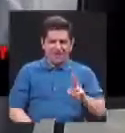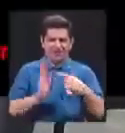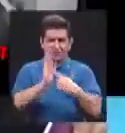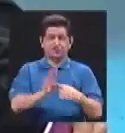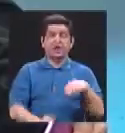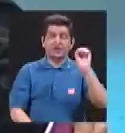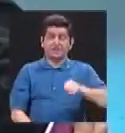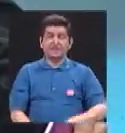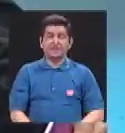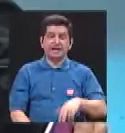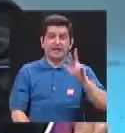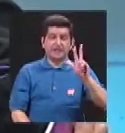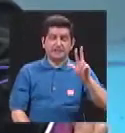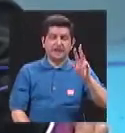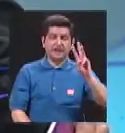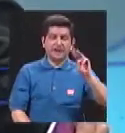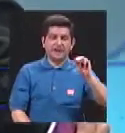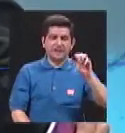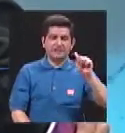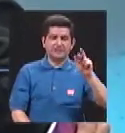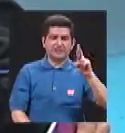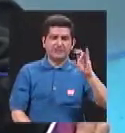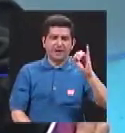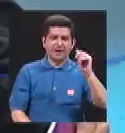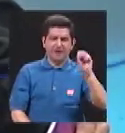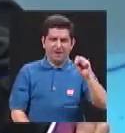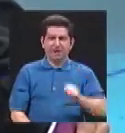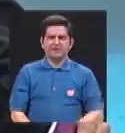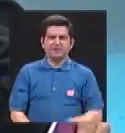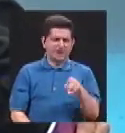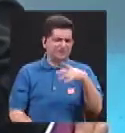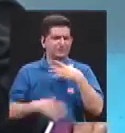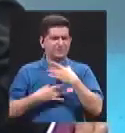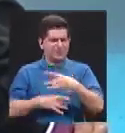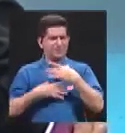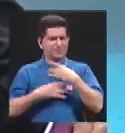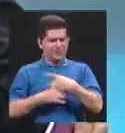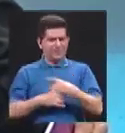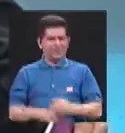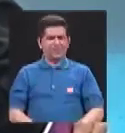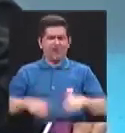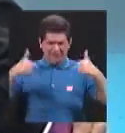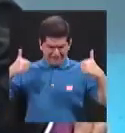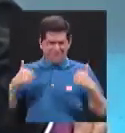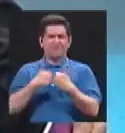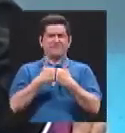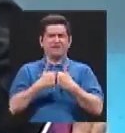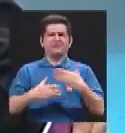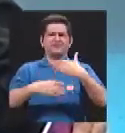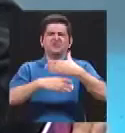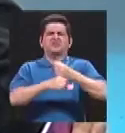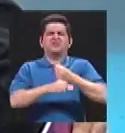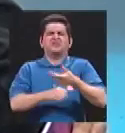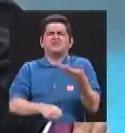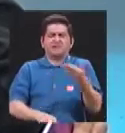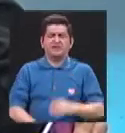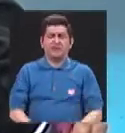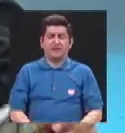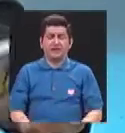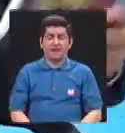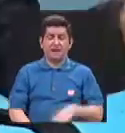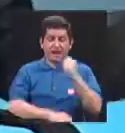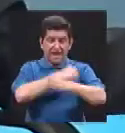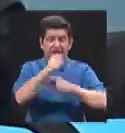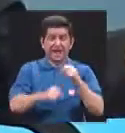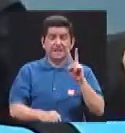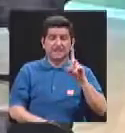Tres Marías, efectivamente, un largometraje muy interesante con el desafío de hacer